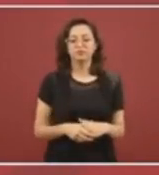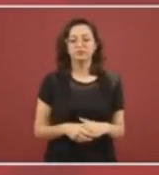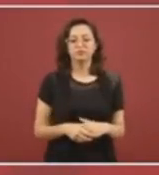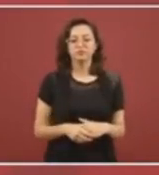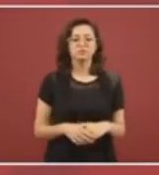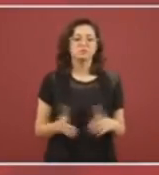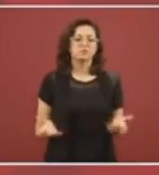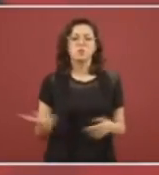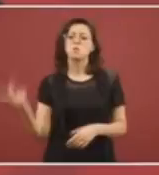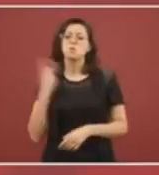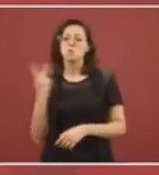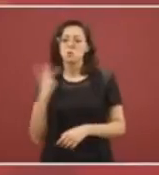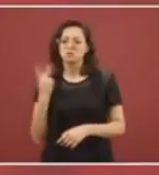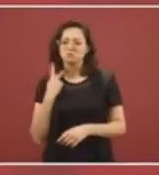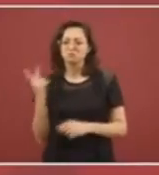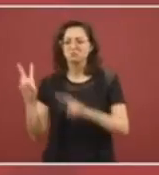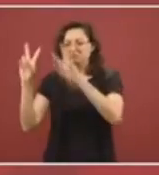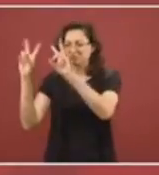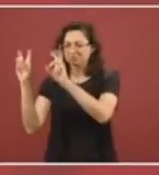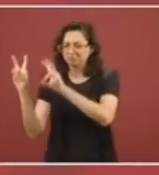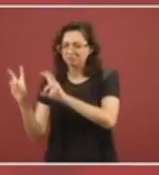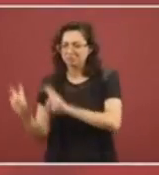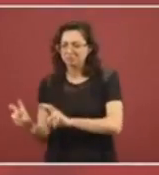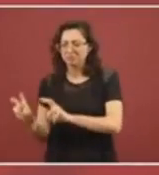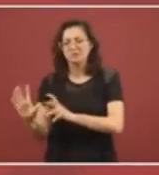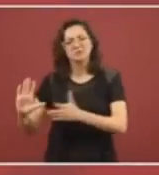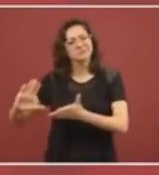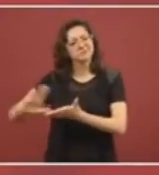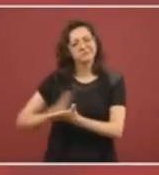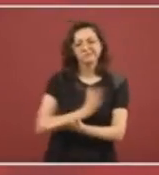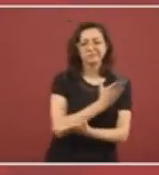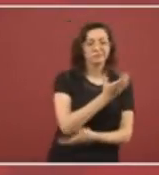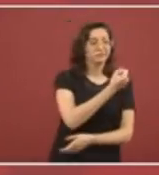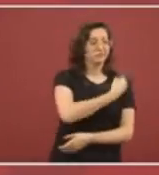la política y otra cosa es la salud pública,